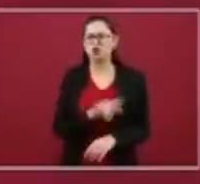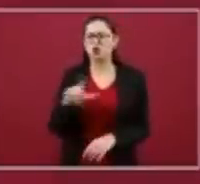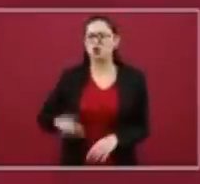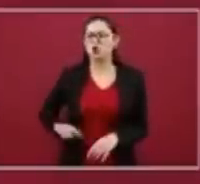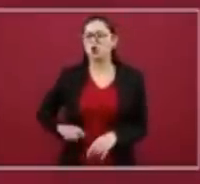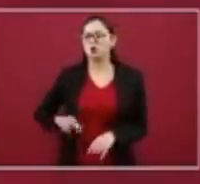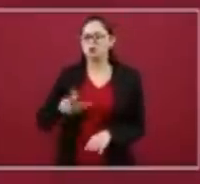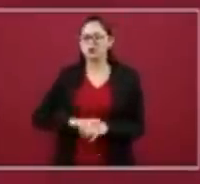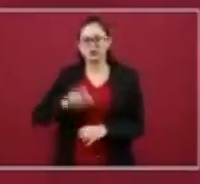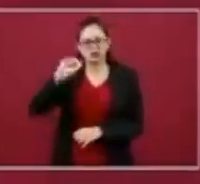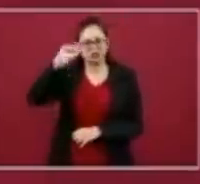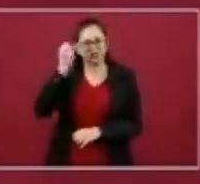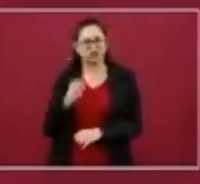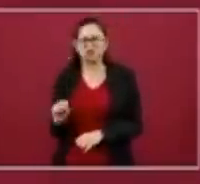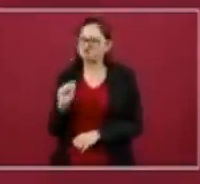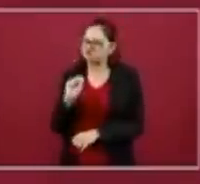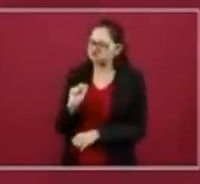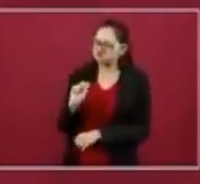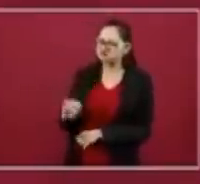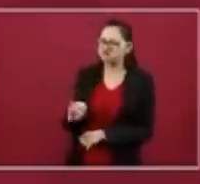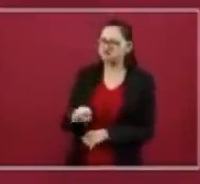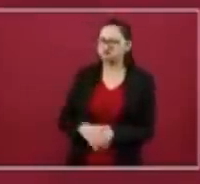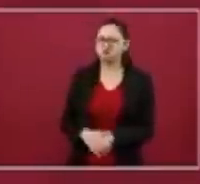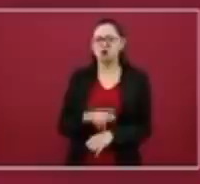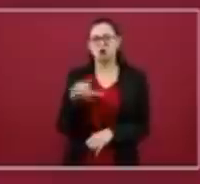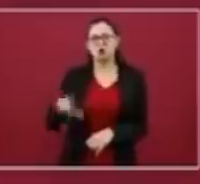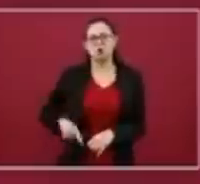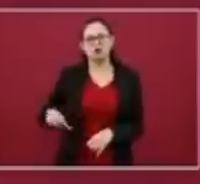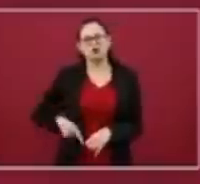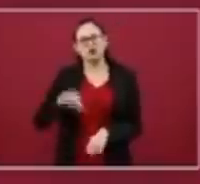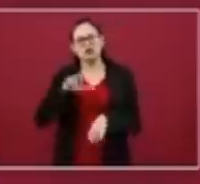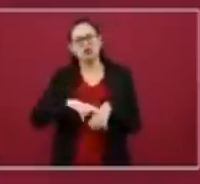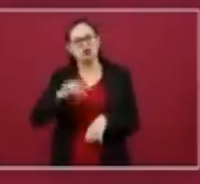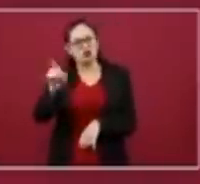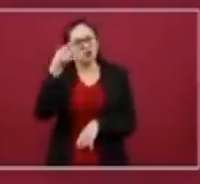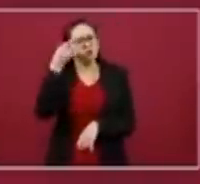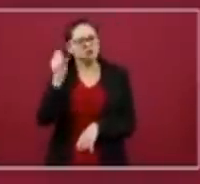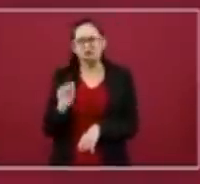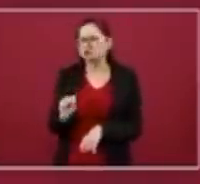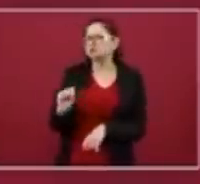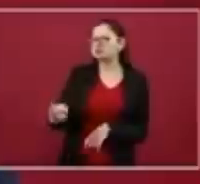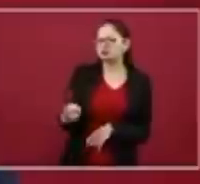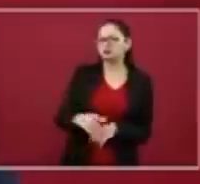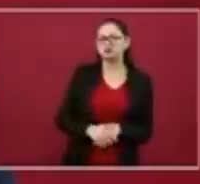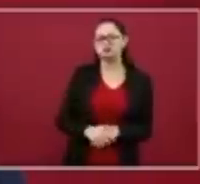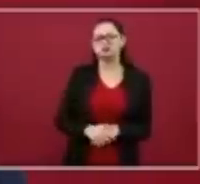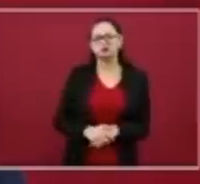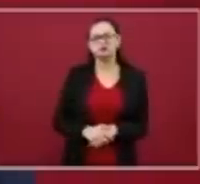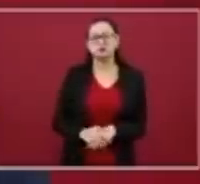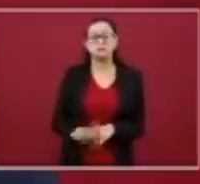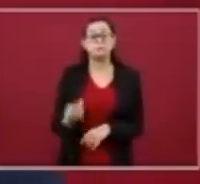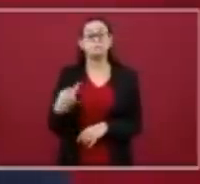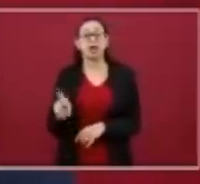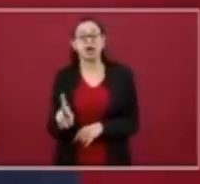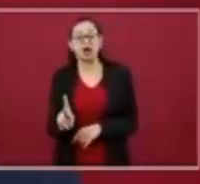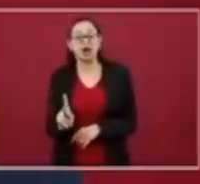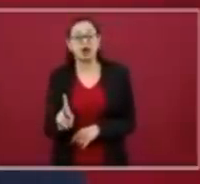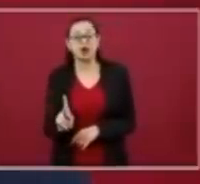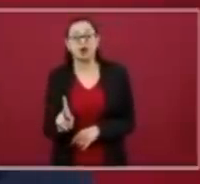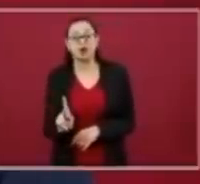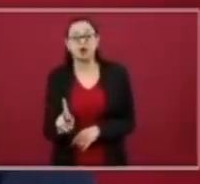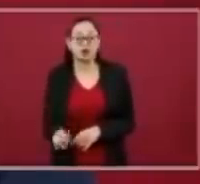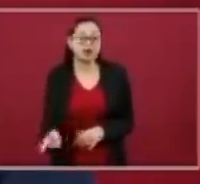de Sinaloa a favor, el gobernador de Campeche a favor. Sin embargo,